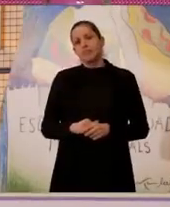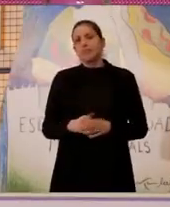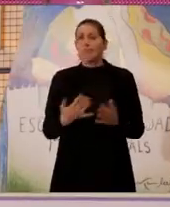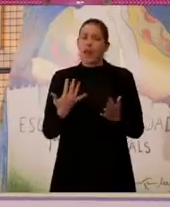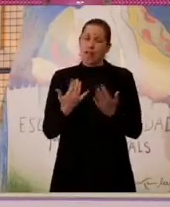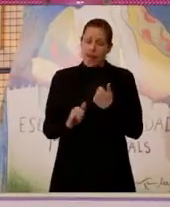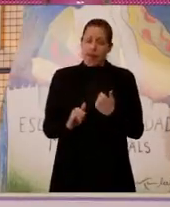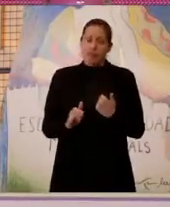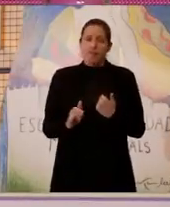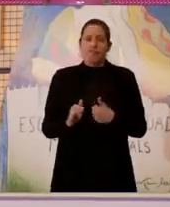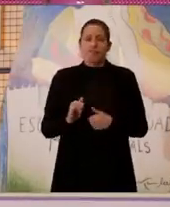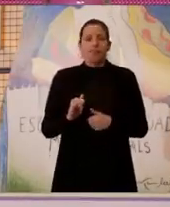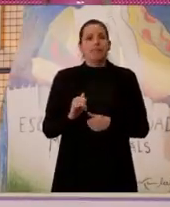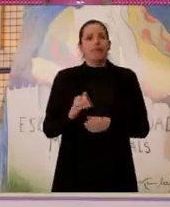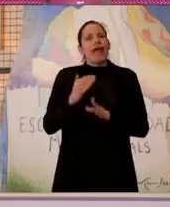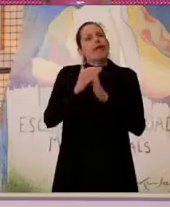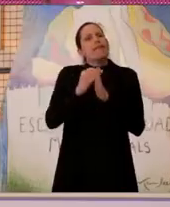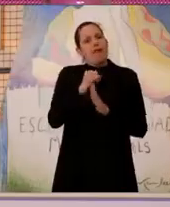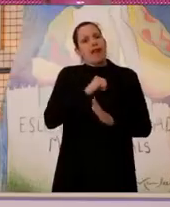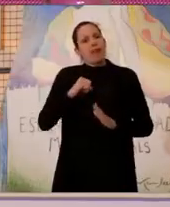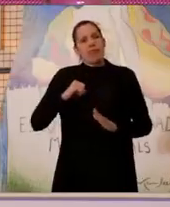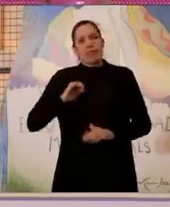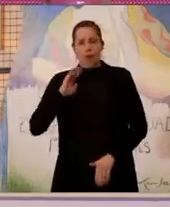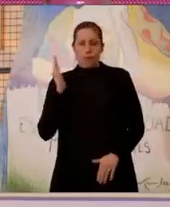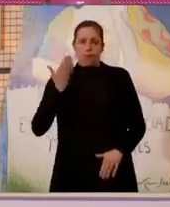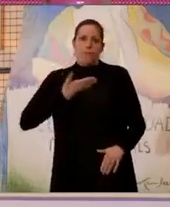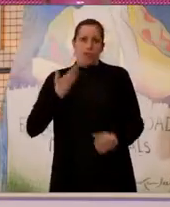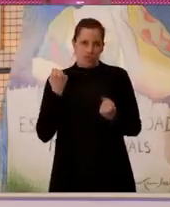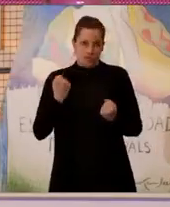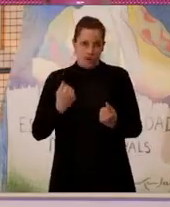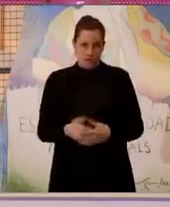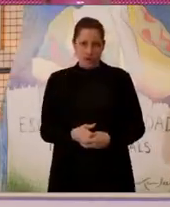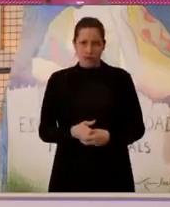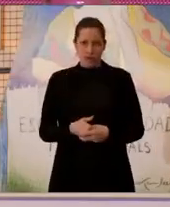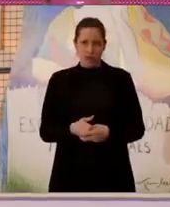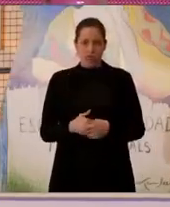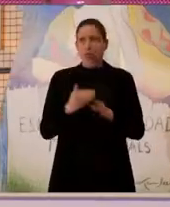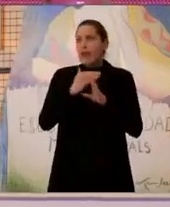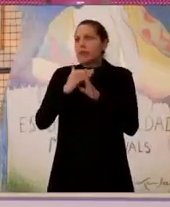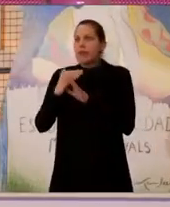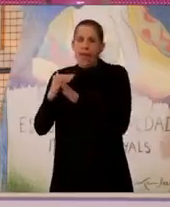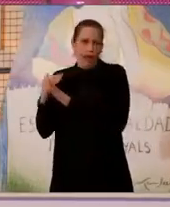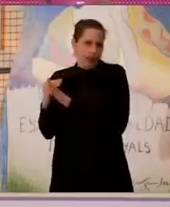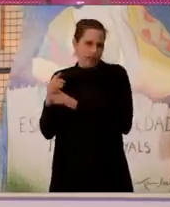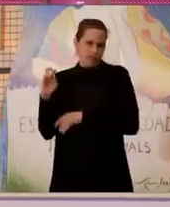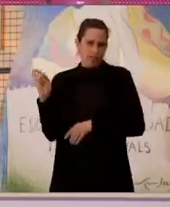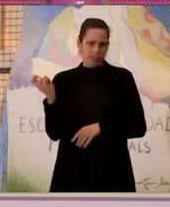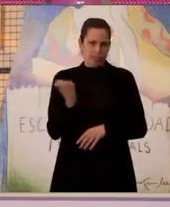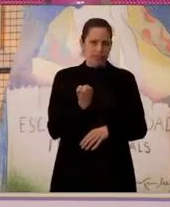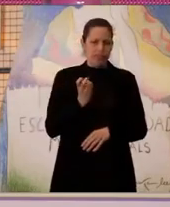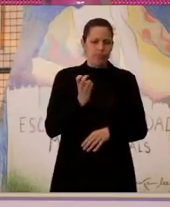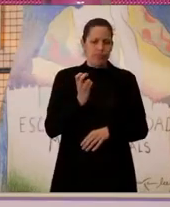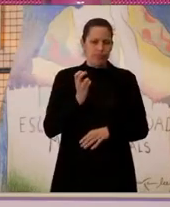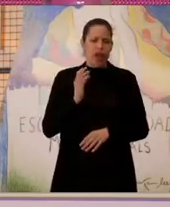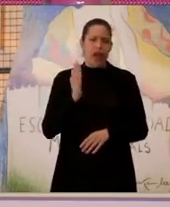esto te afecta a un nivel individual como os he contado te afecta a muchos niveles pero lo más